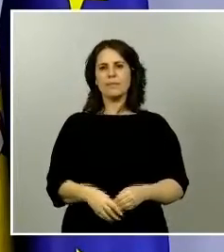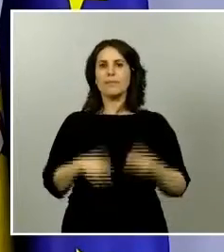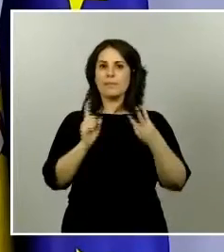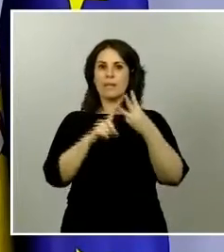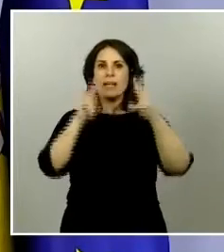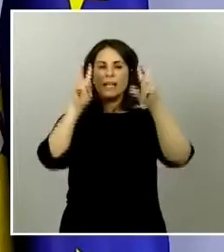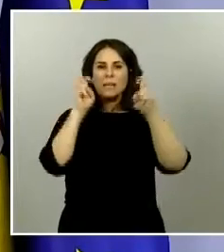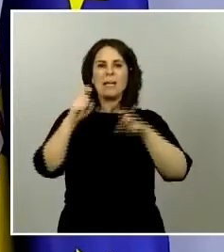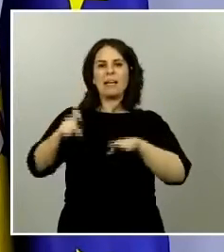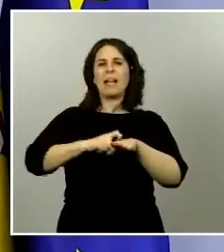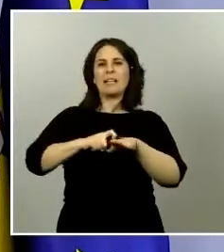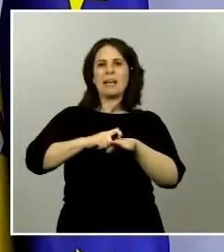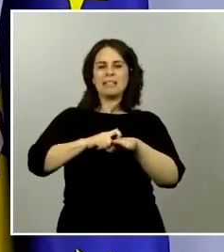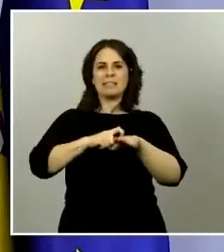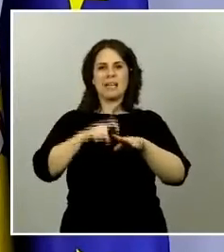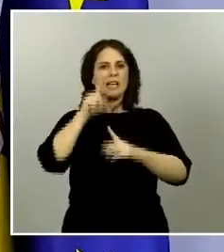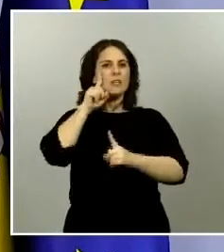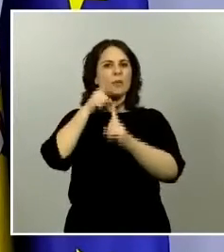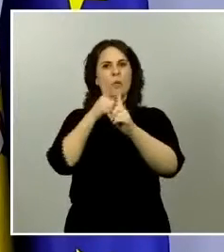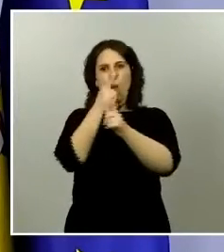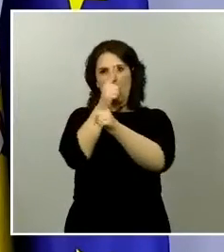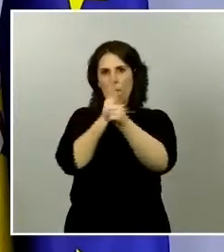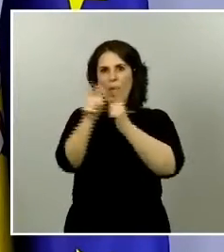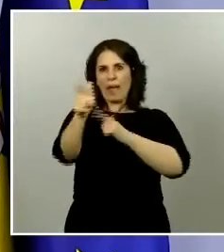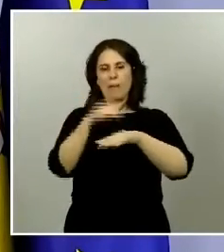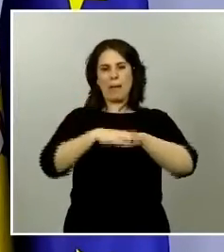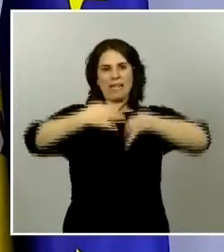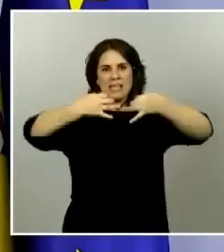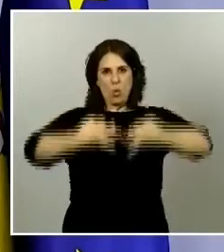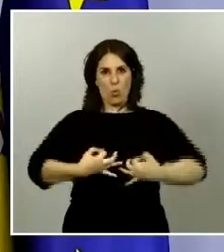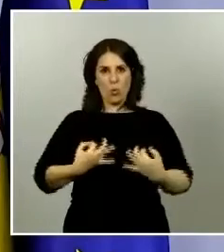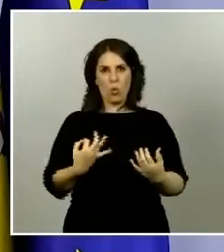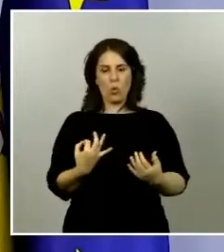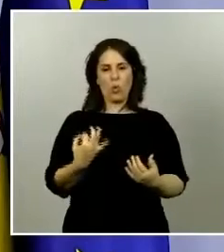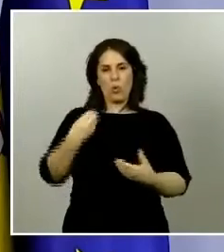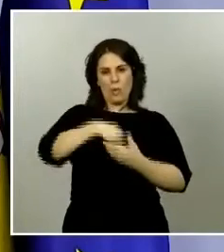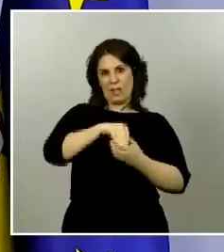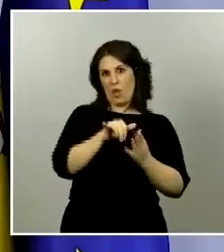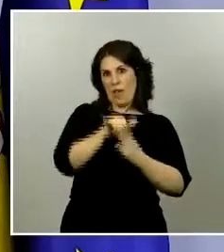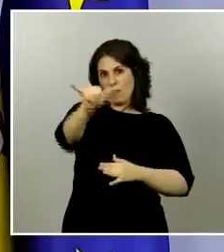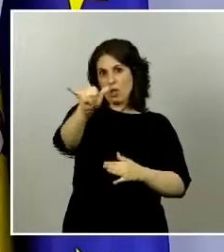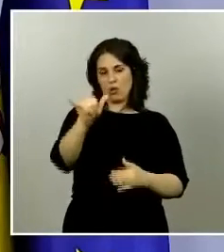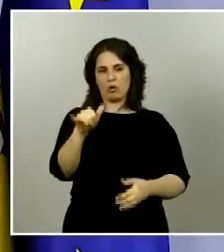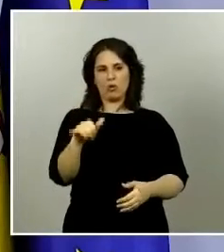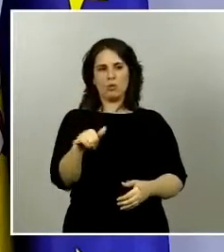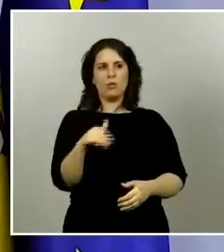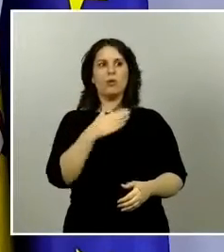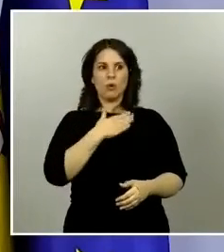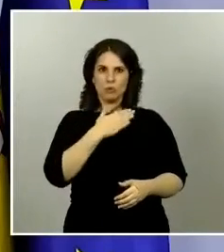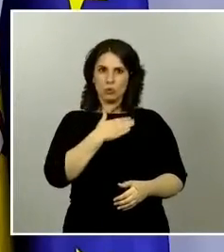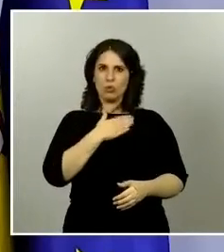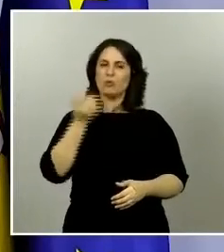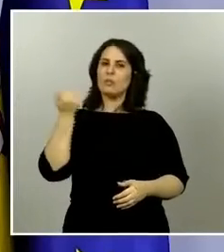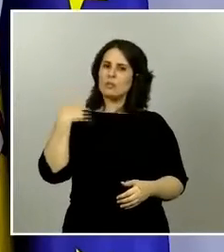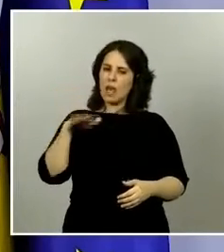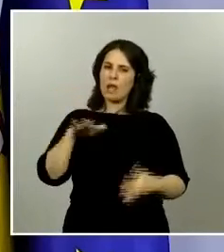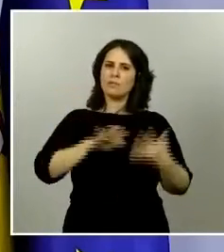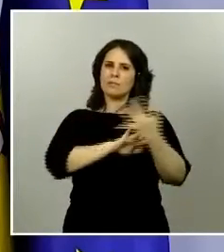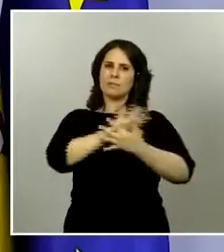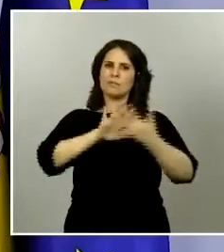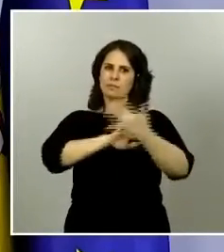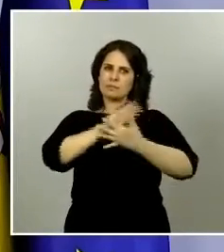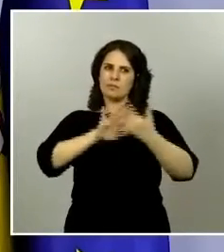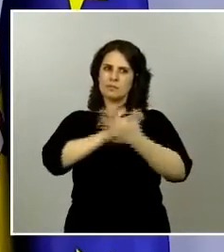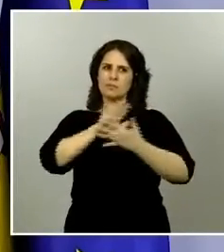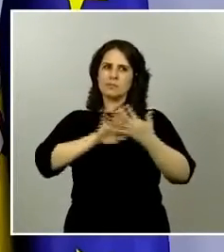tener un dato robusto al respecto. Respecto a las características en que debe producirse un viaje para que este sea seguro en